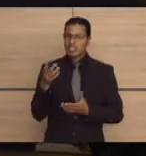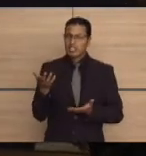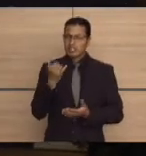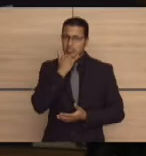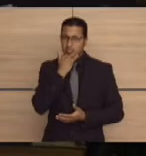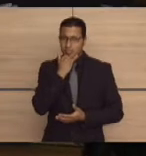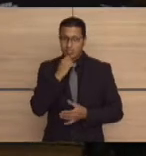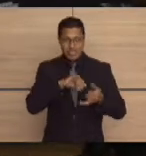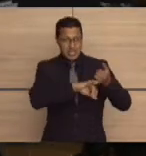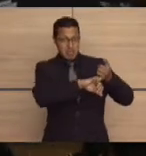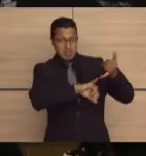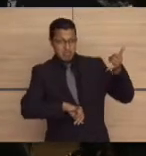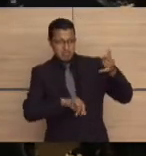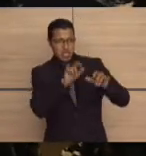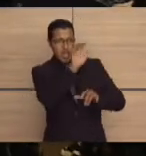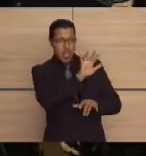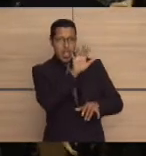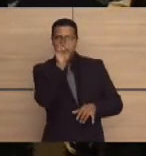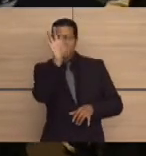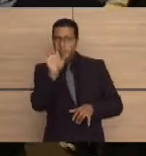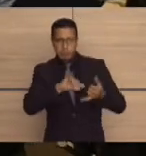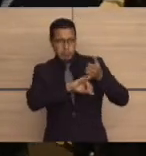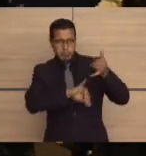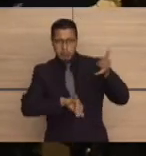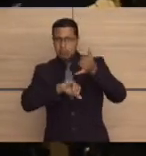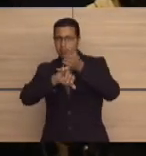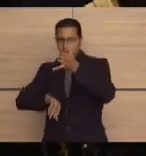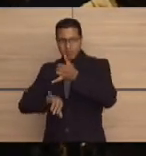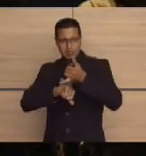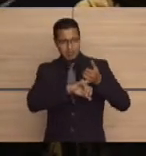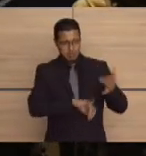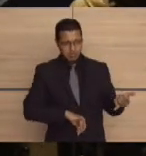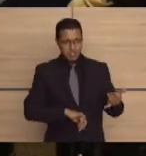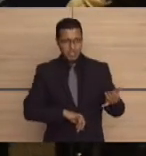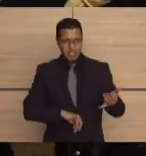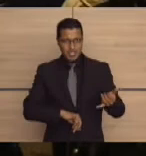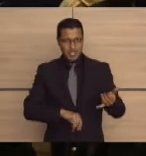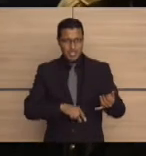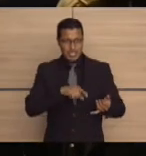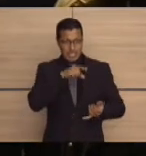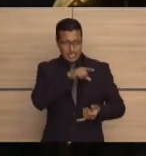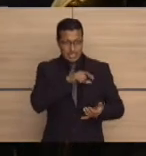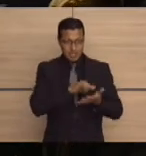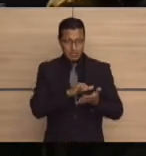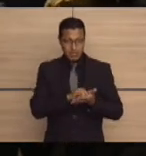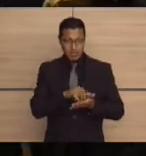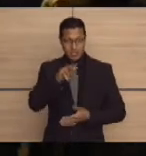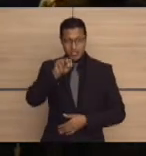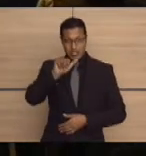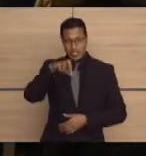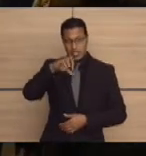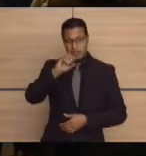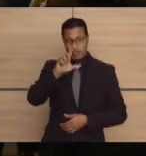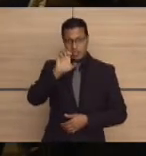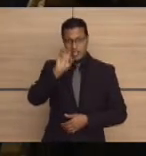nos independizamos, no se dio, en esos momentos en que Napoleón tenía preso al rey